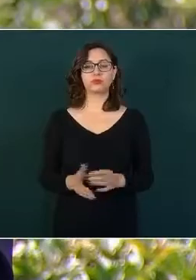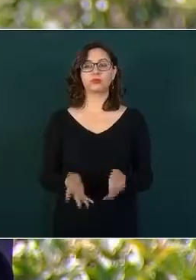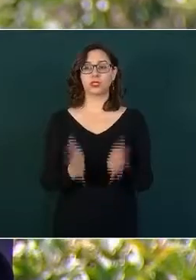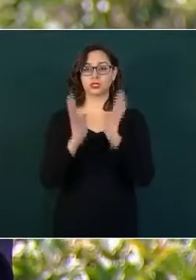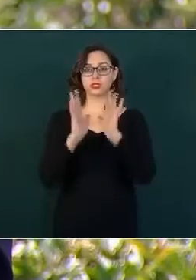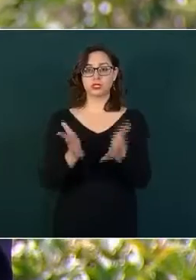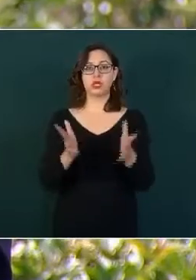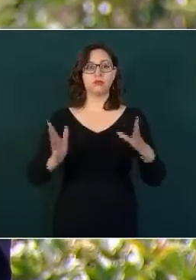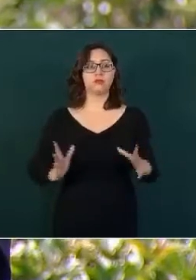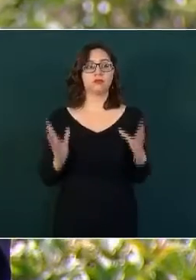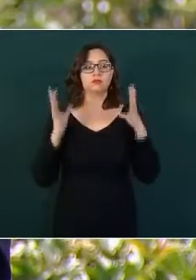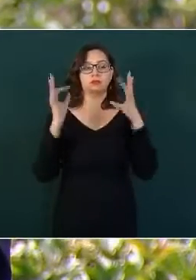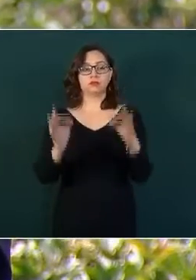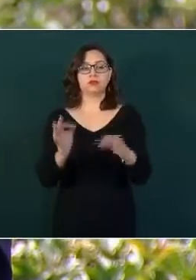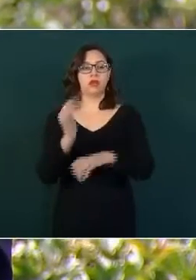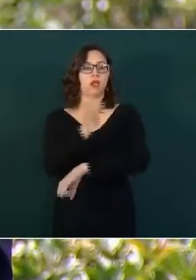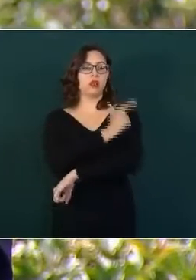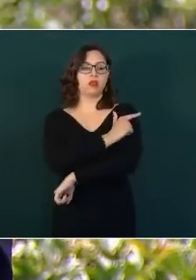Guardia Nacional,